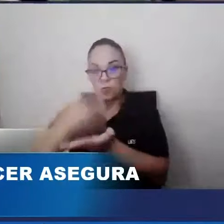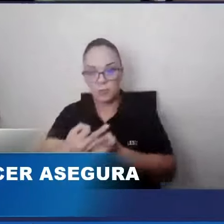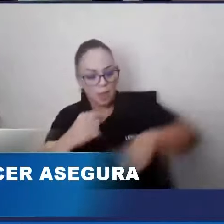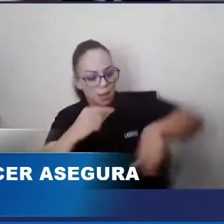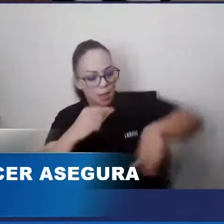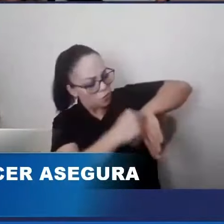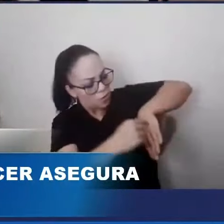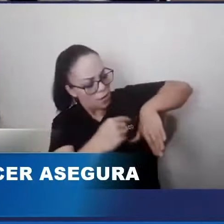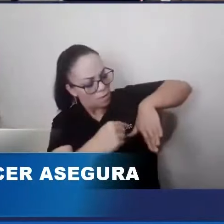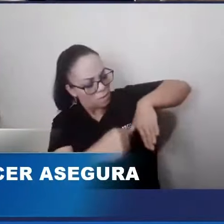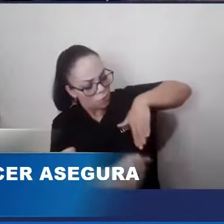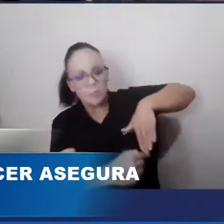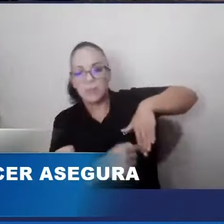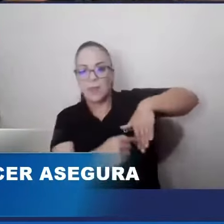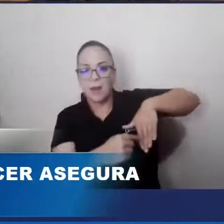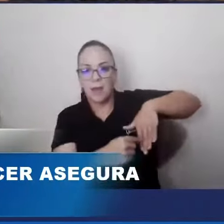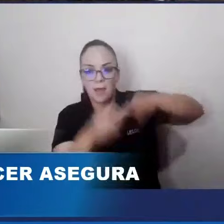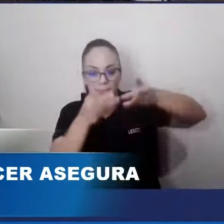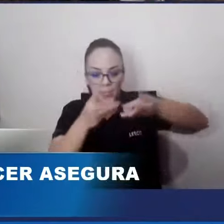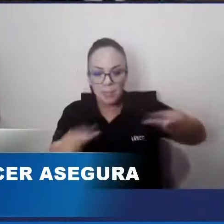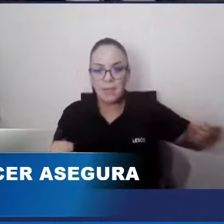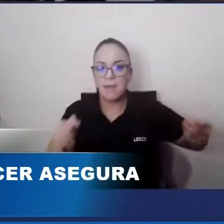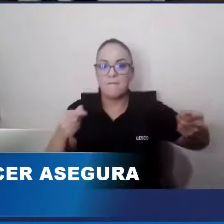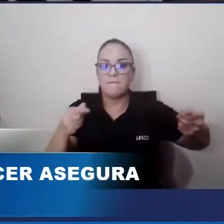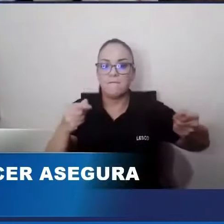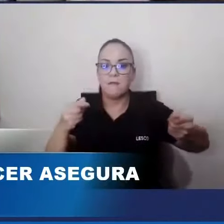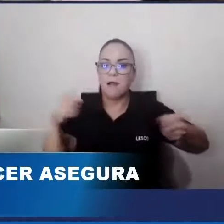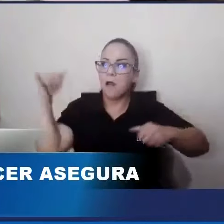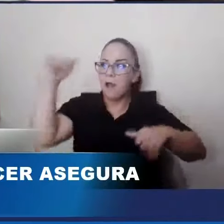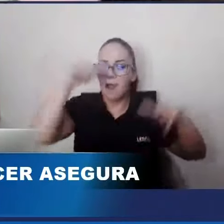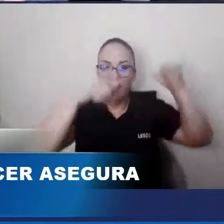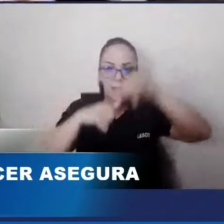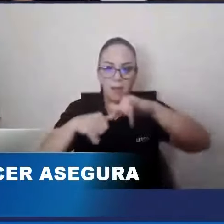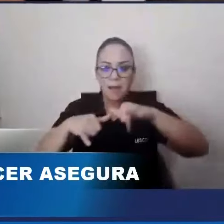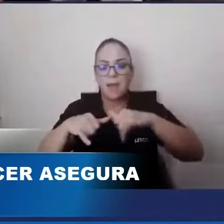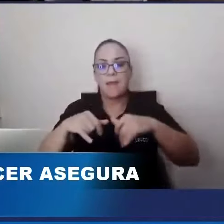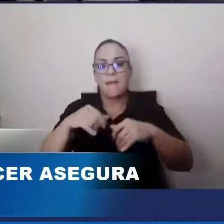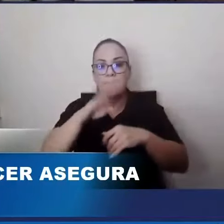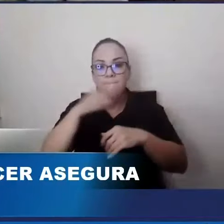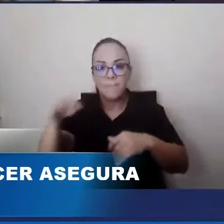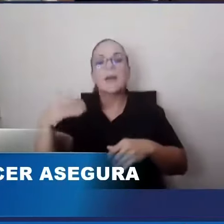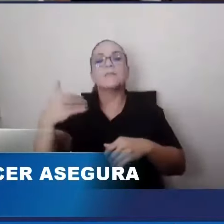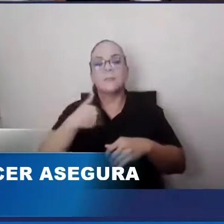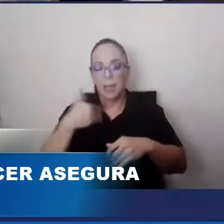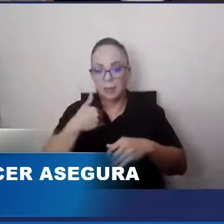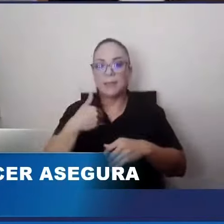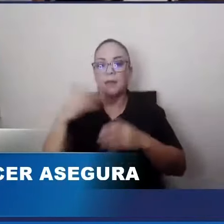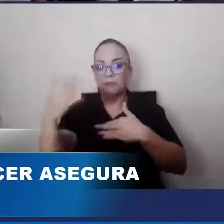por mar va a tener escáneres, con la ayuda de Dios.